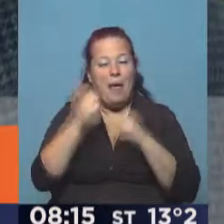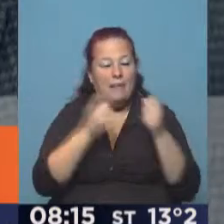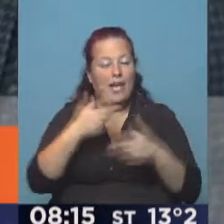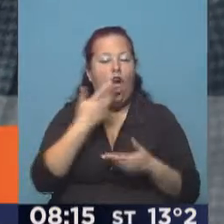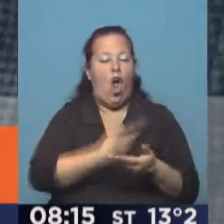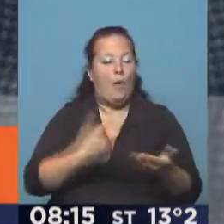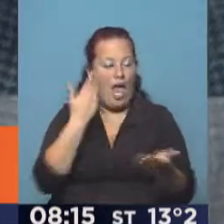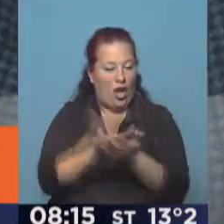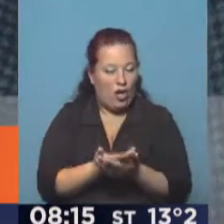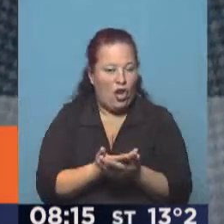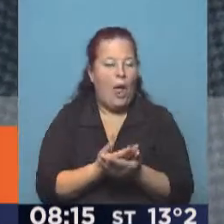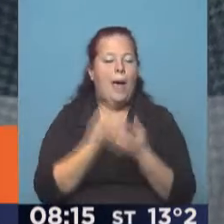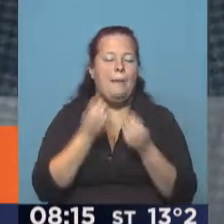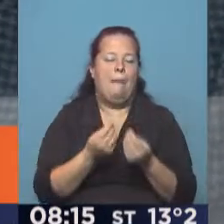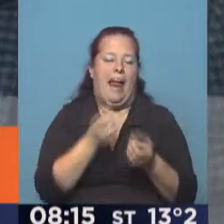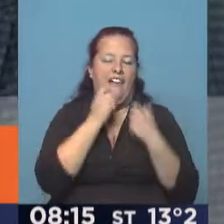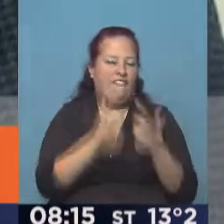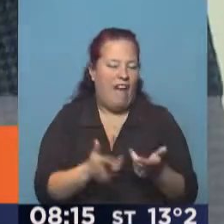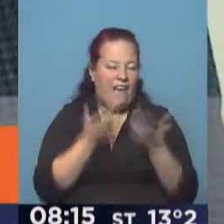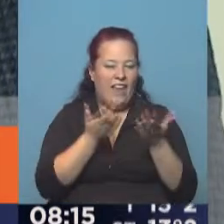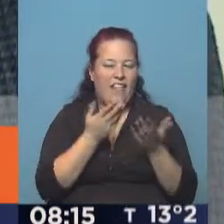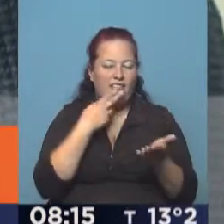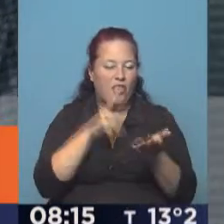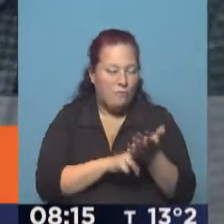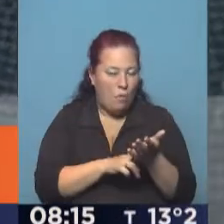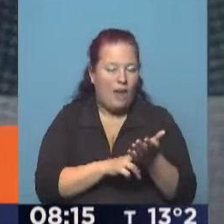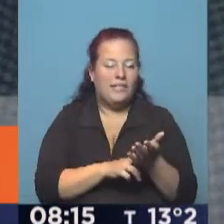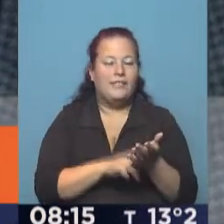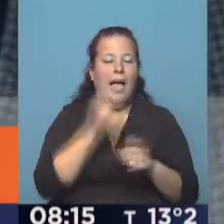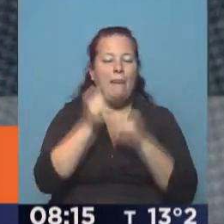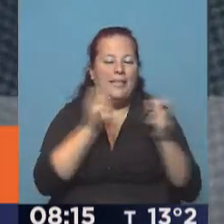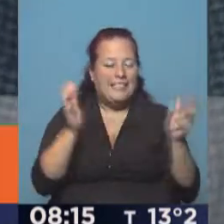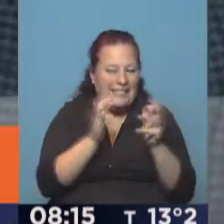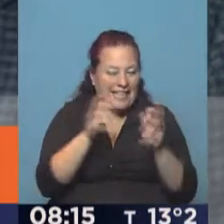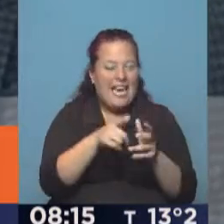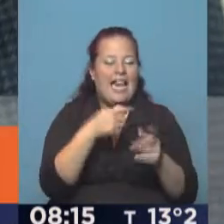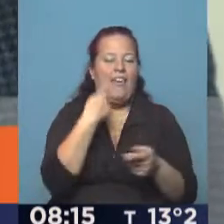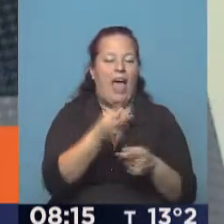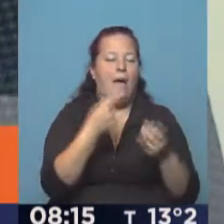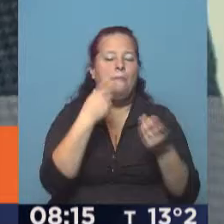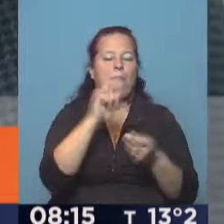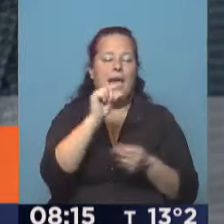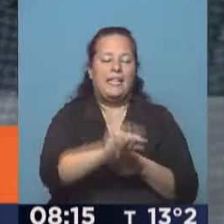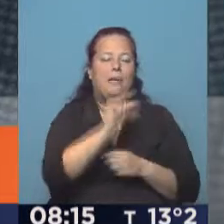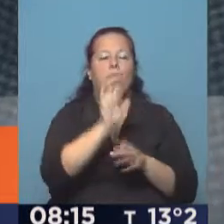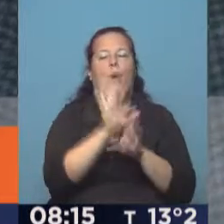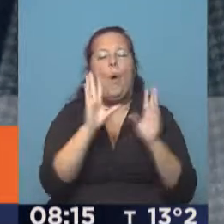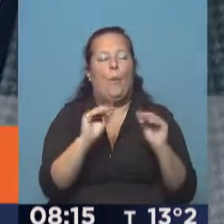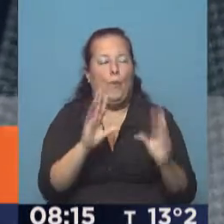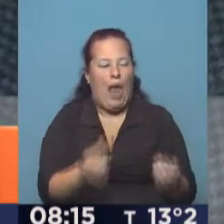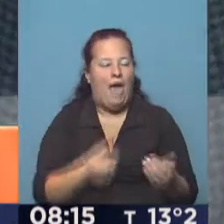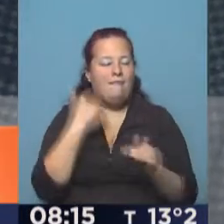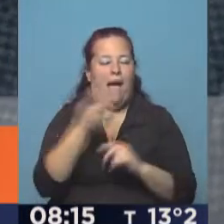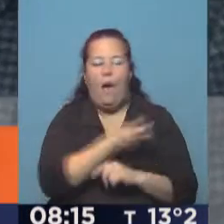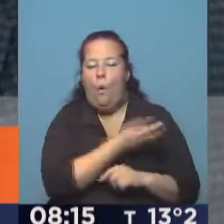Ejecutivo, poder dar facilidades, beneficios fiscales a las pymes, que tener créditos blandos, aumentar el